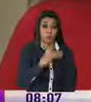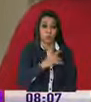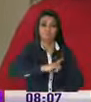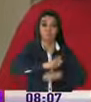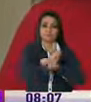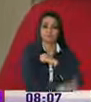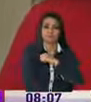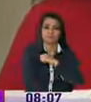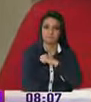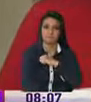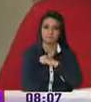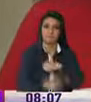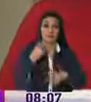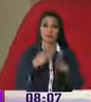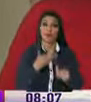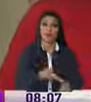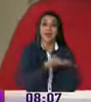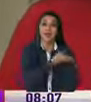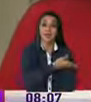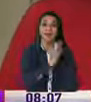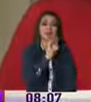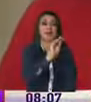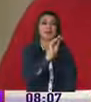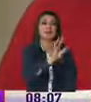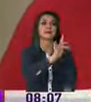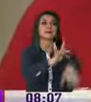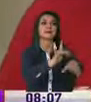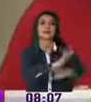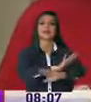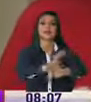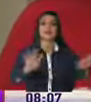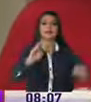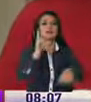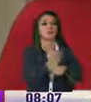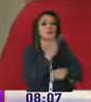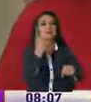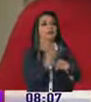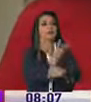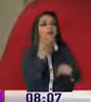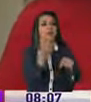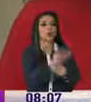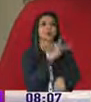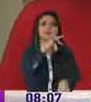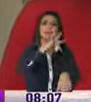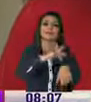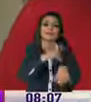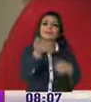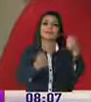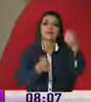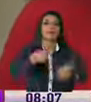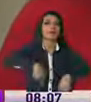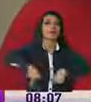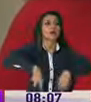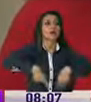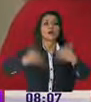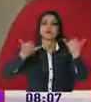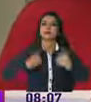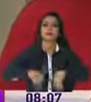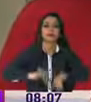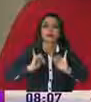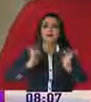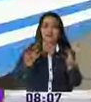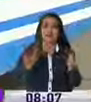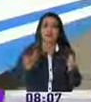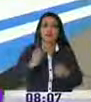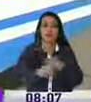sanciona. Anteriormente se daba una citación, se daba una segunda, tercera, cuarta citación y el vehículo simplemente pasaba durante